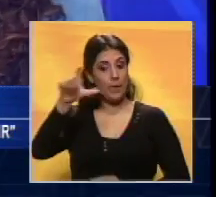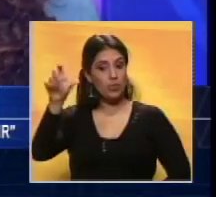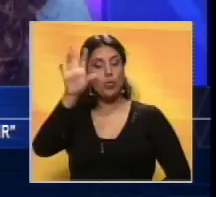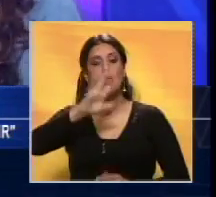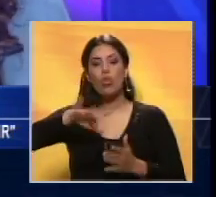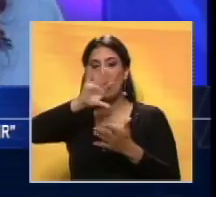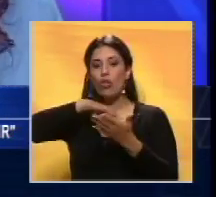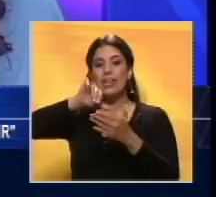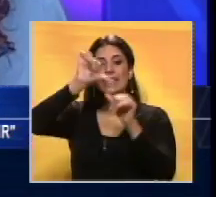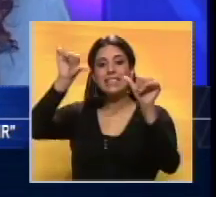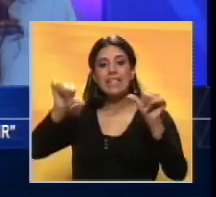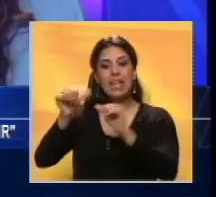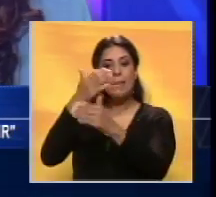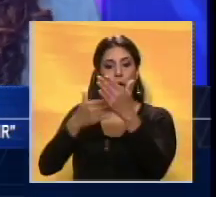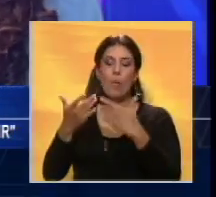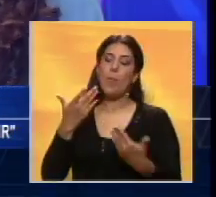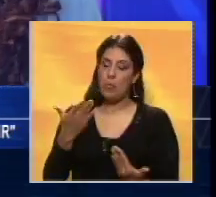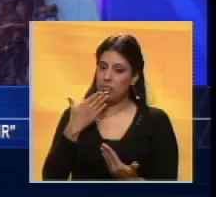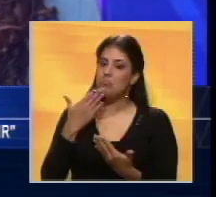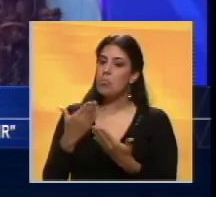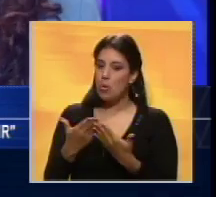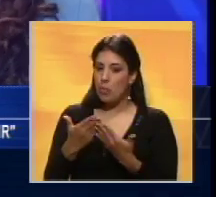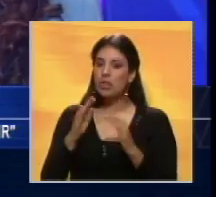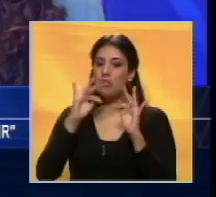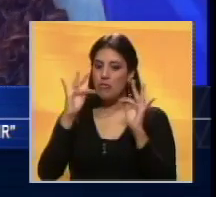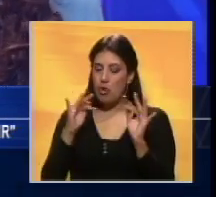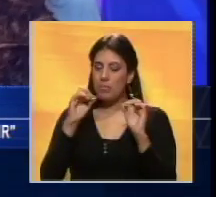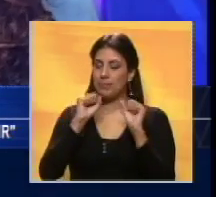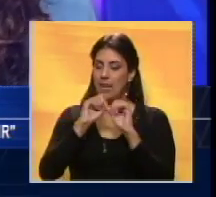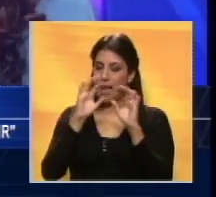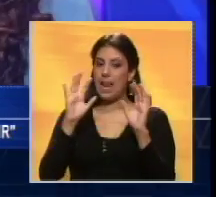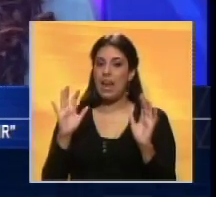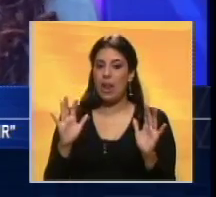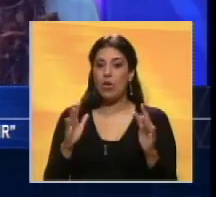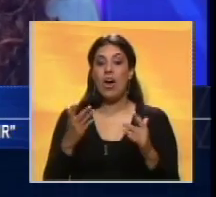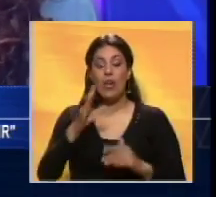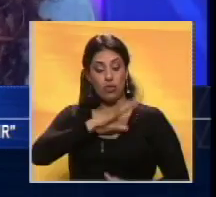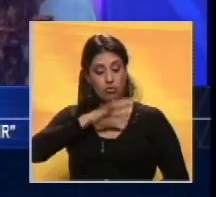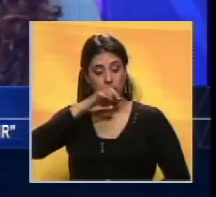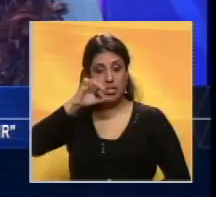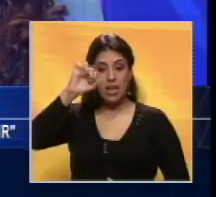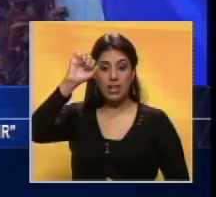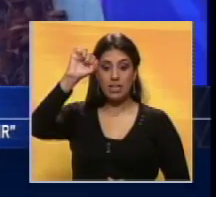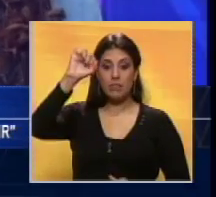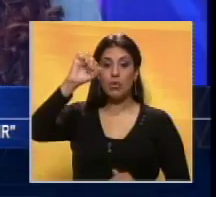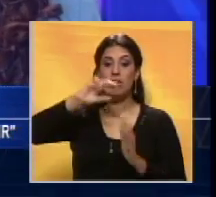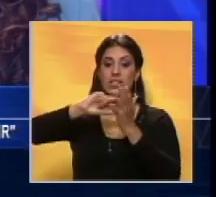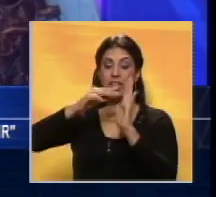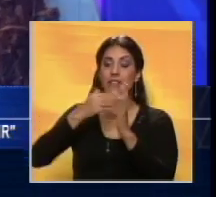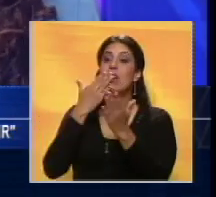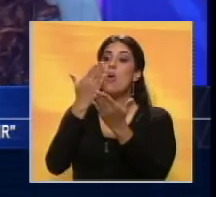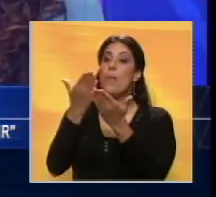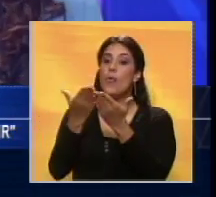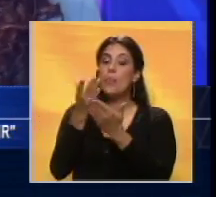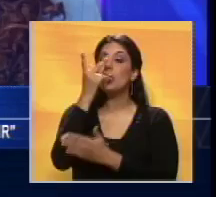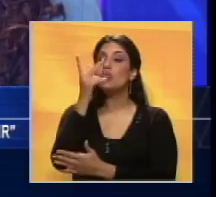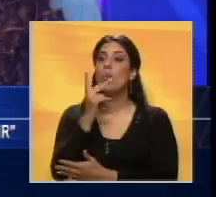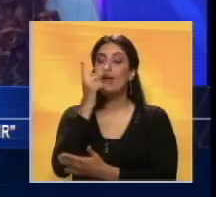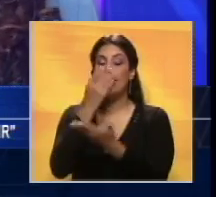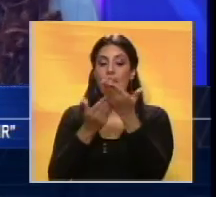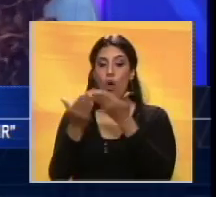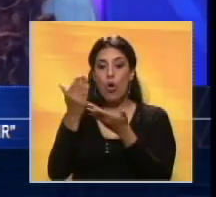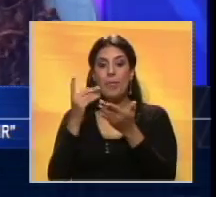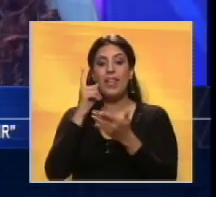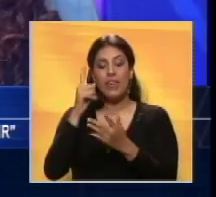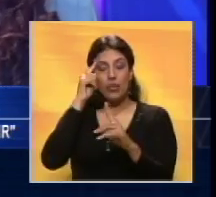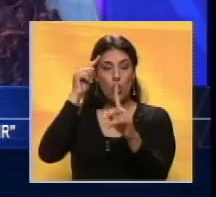en el sistema económico y poder plantear alternativas concretas. El socialismo es una propuesta política y económica